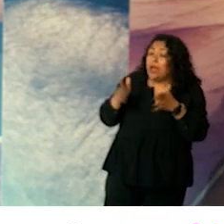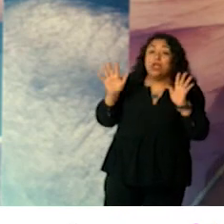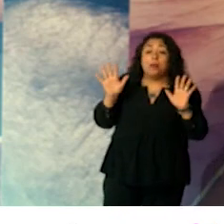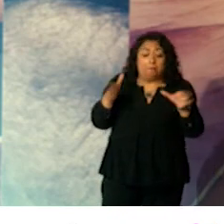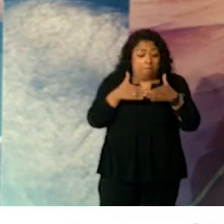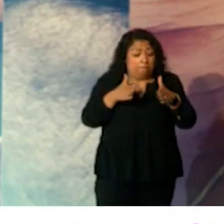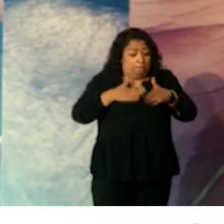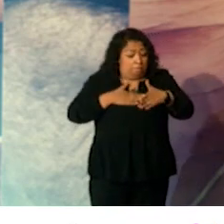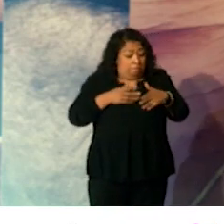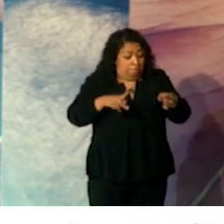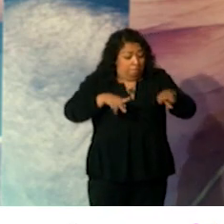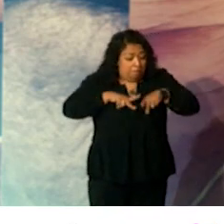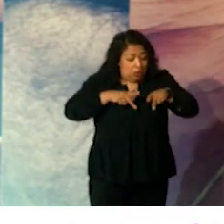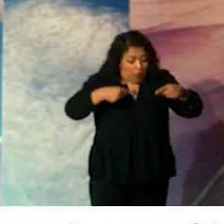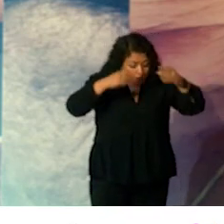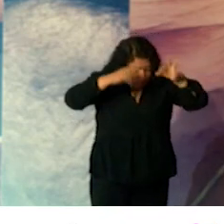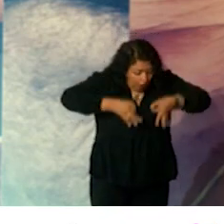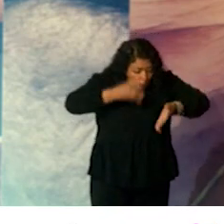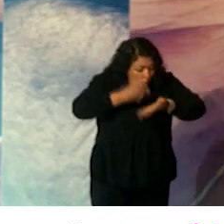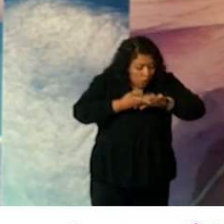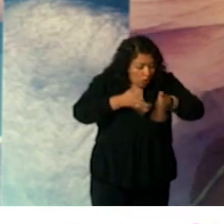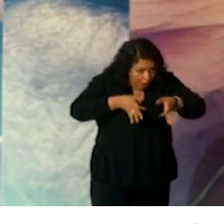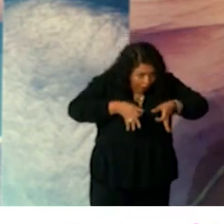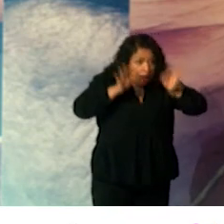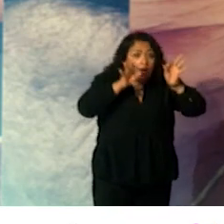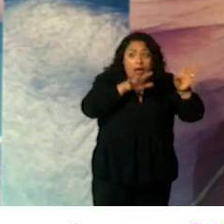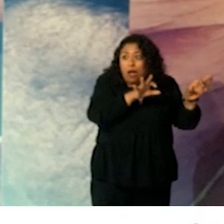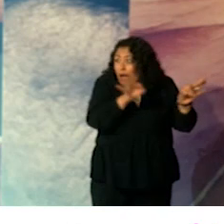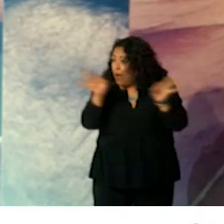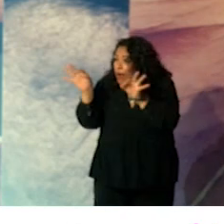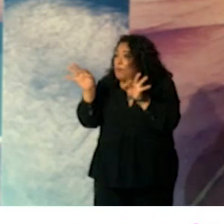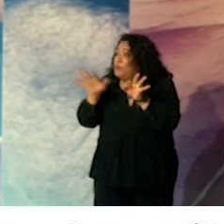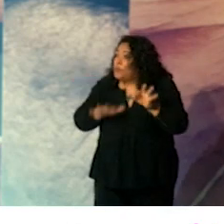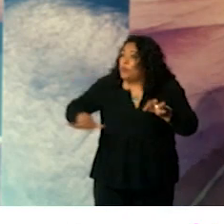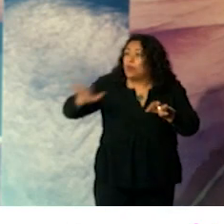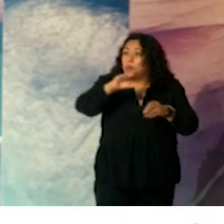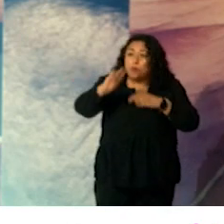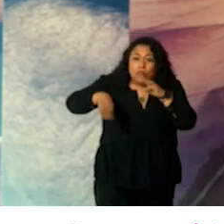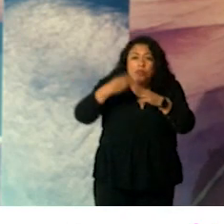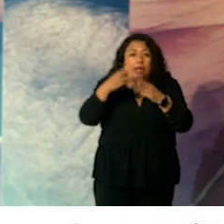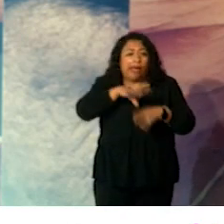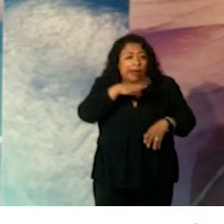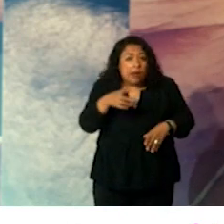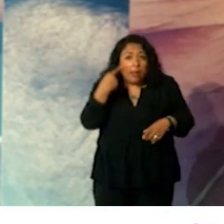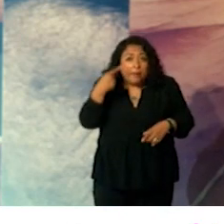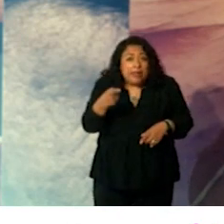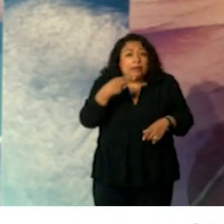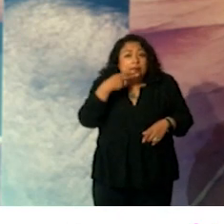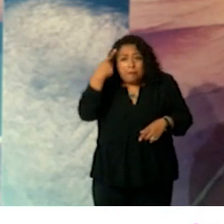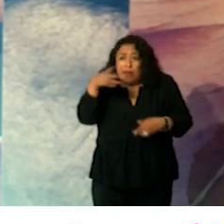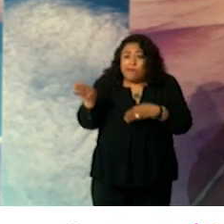de vernos el ombligo y dejar de ver, como lo hemos dicho muchas veces, el contexto global. El contexto global sirve